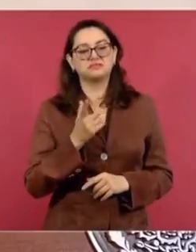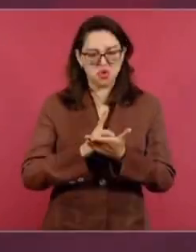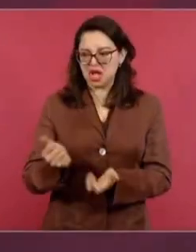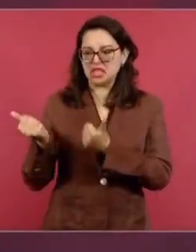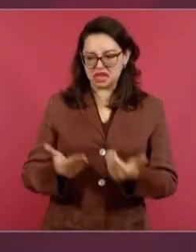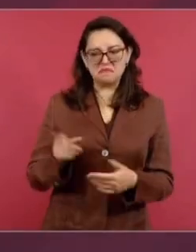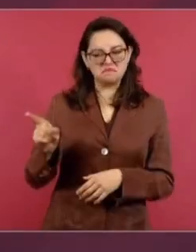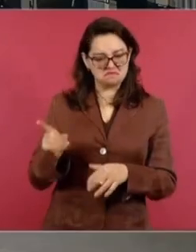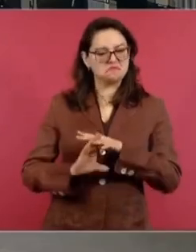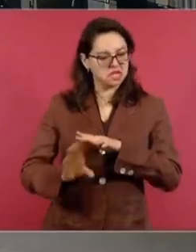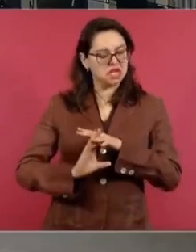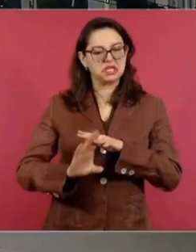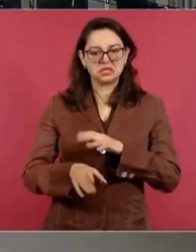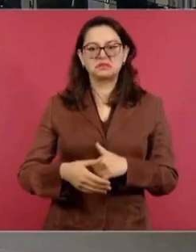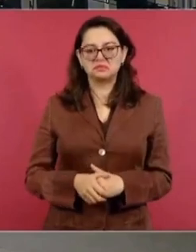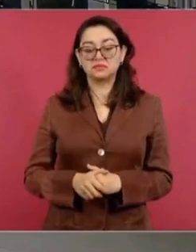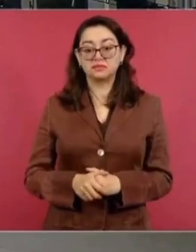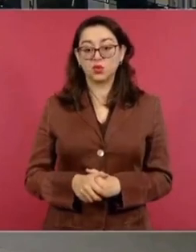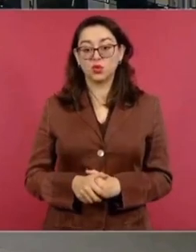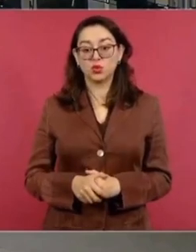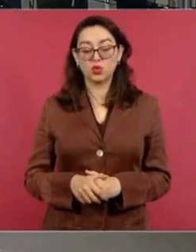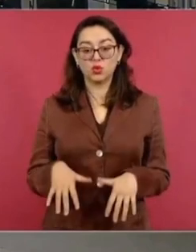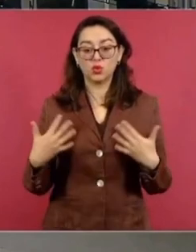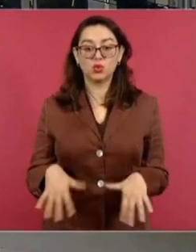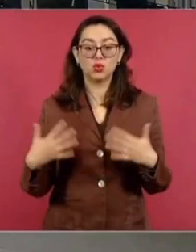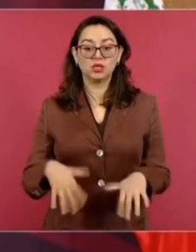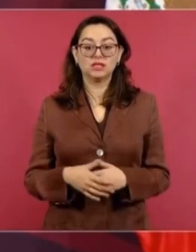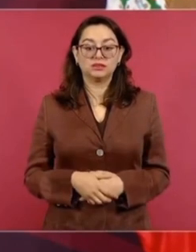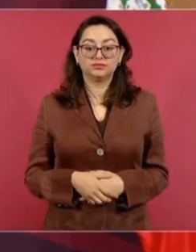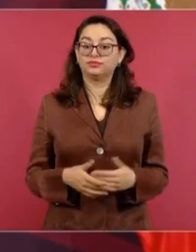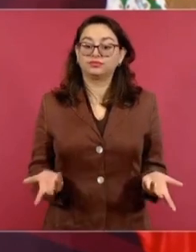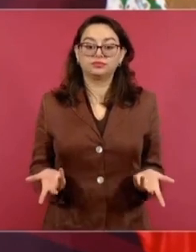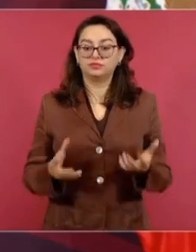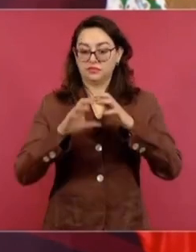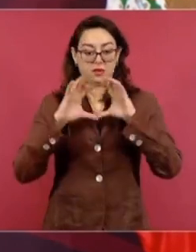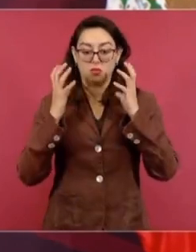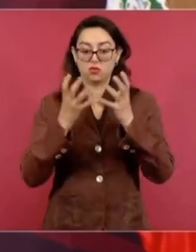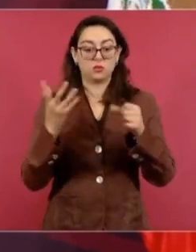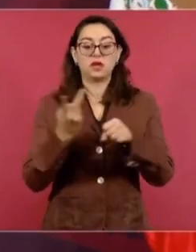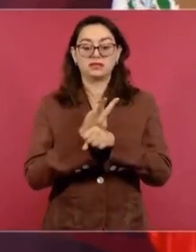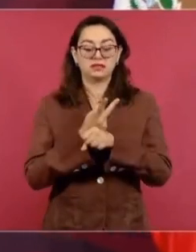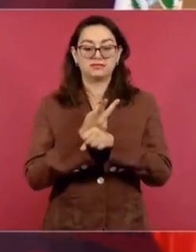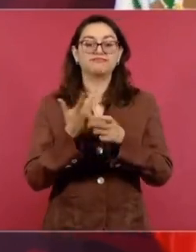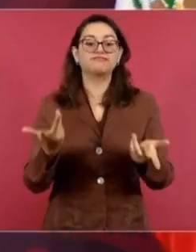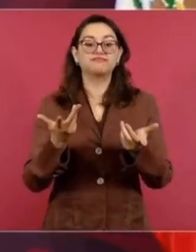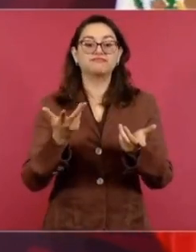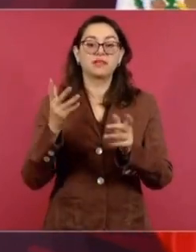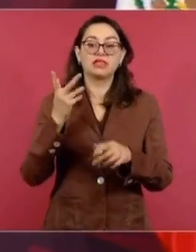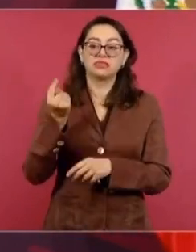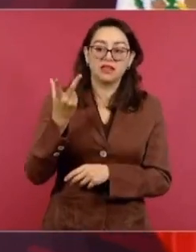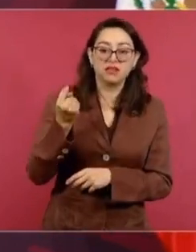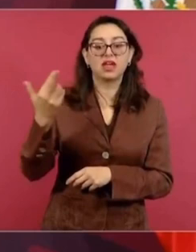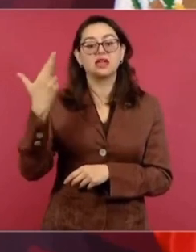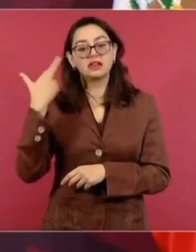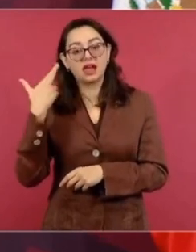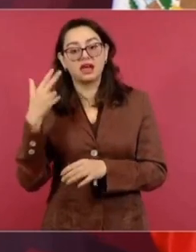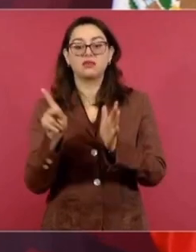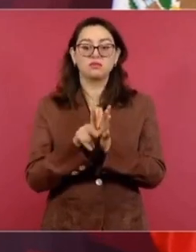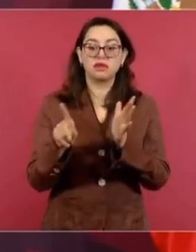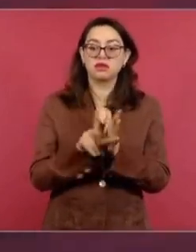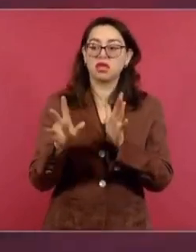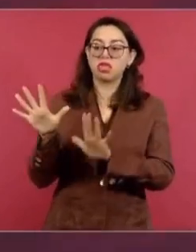manipulen, porque están los ciudadanos de Estados Unidos, también como todos los ciudadanos del mundo, muy sometidos a la manipulación de